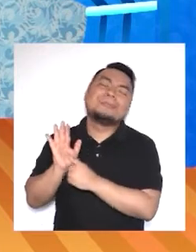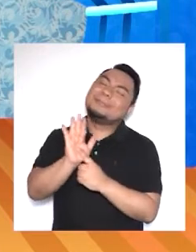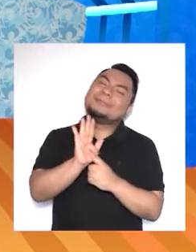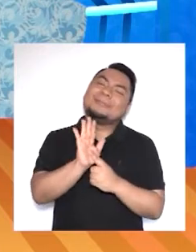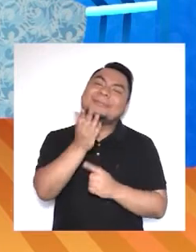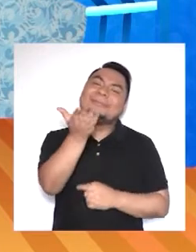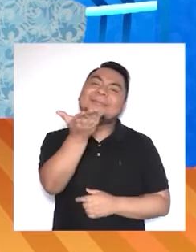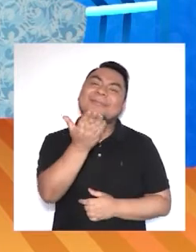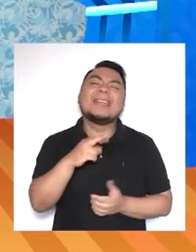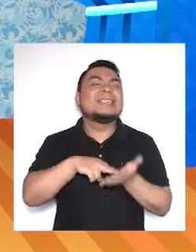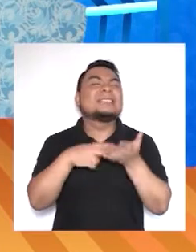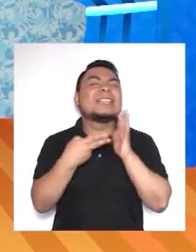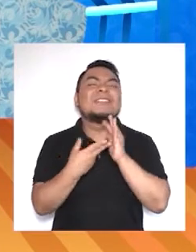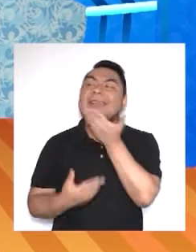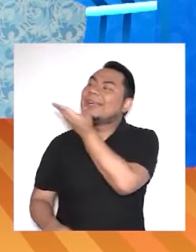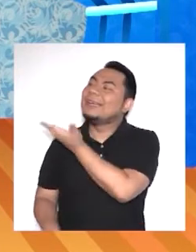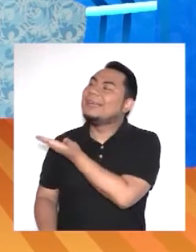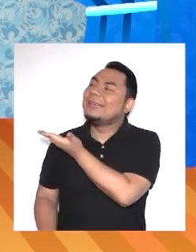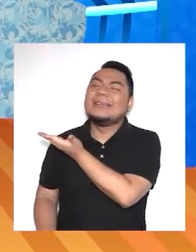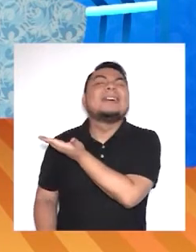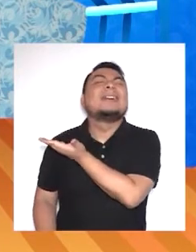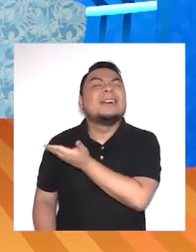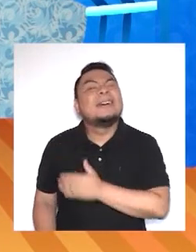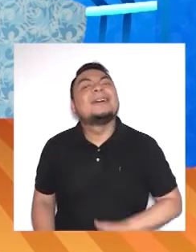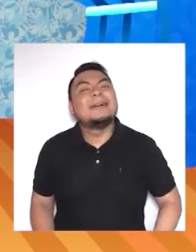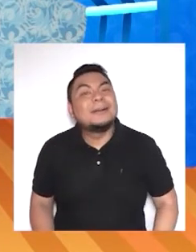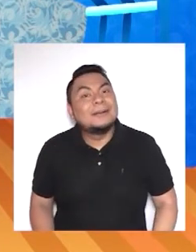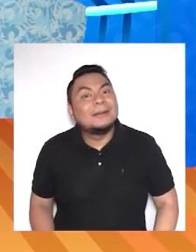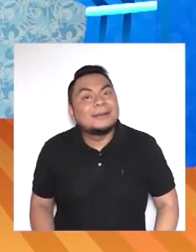¿Qué significa esta señal, niñas y niños?